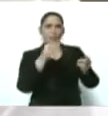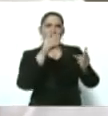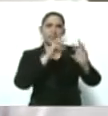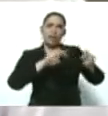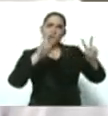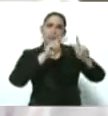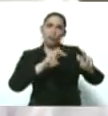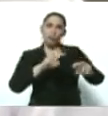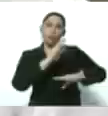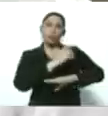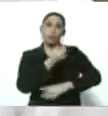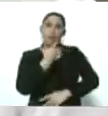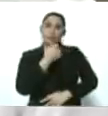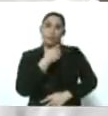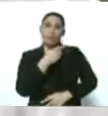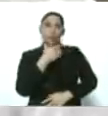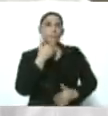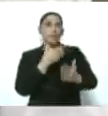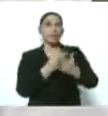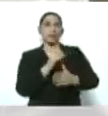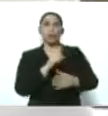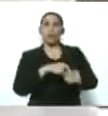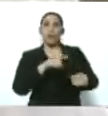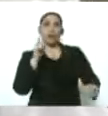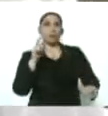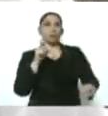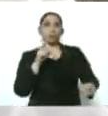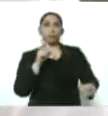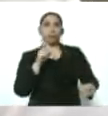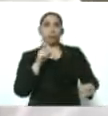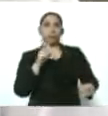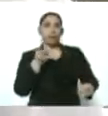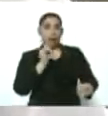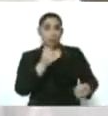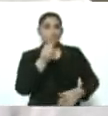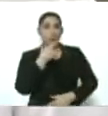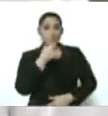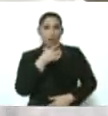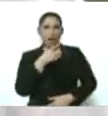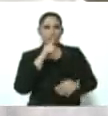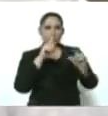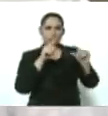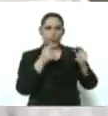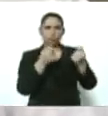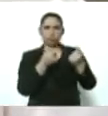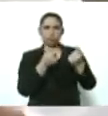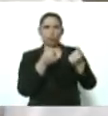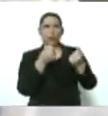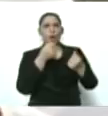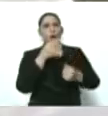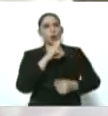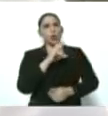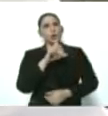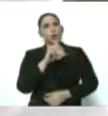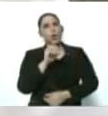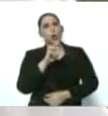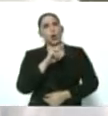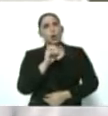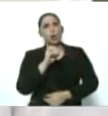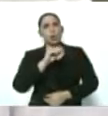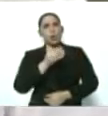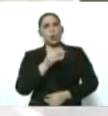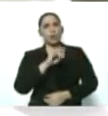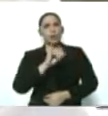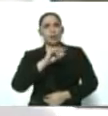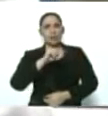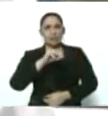usted nos ha pedido que no dejemos alternativas por fuera. Hay drogas de muy bajo costo como la cloroquina que tenemos que seguir